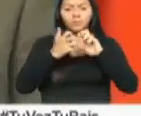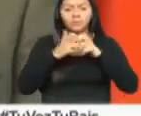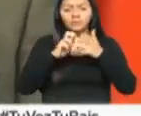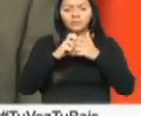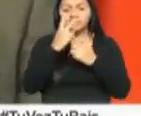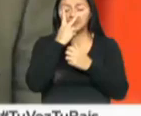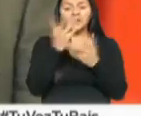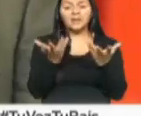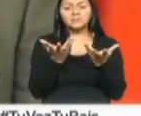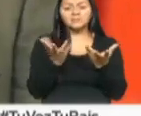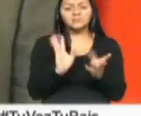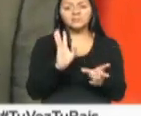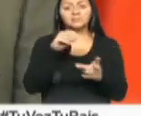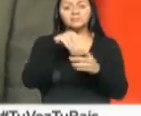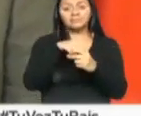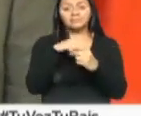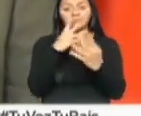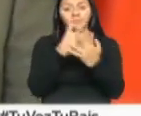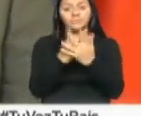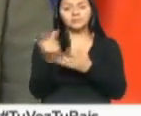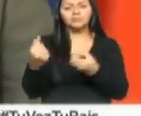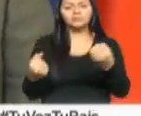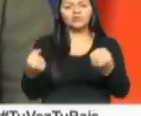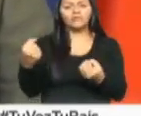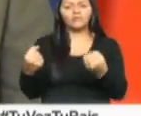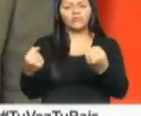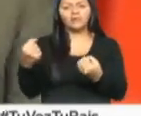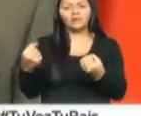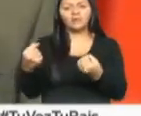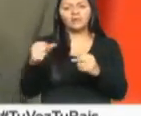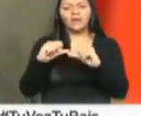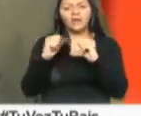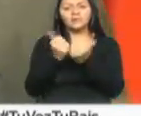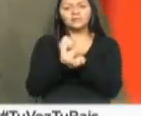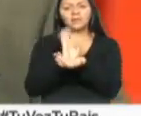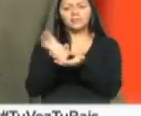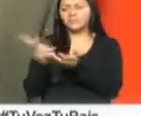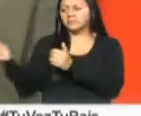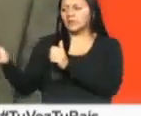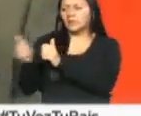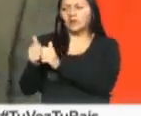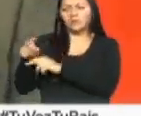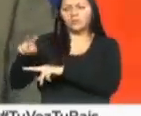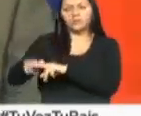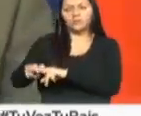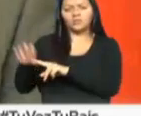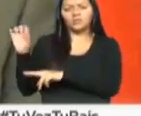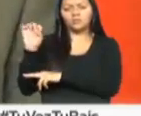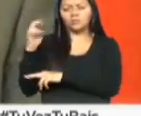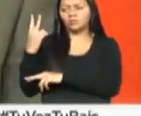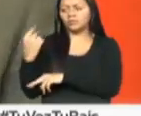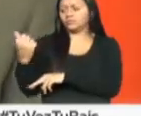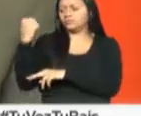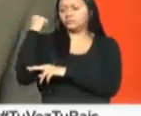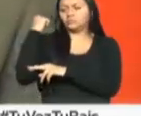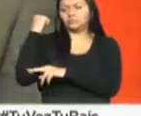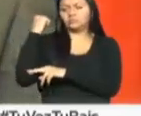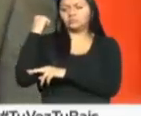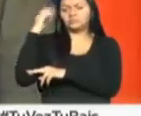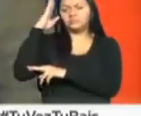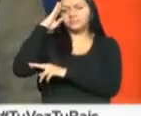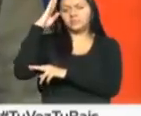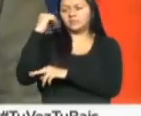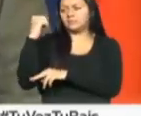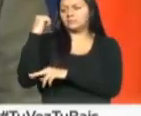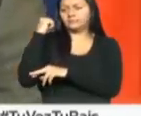penal, resulta que era el chofer de Fausto Cobo, y Fausto Cobo estaba al lado de ese conductor con otros dos